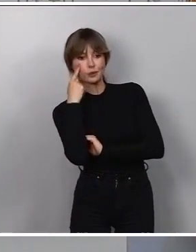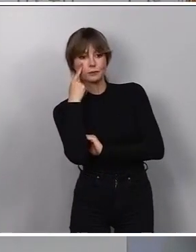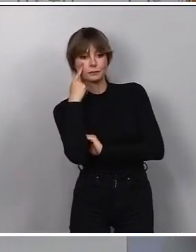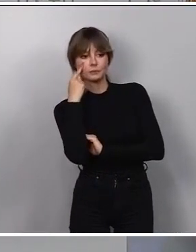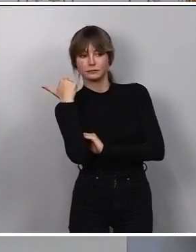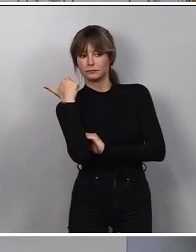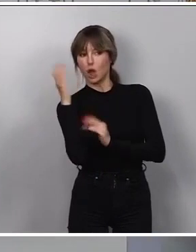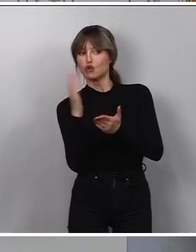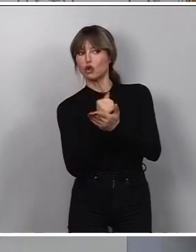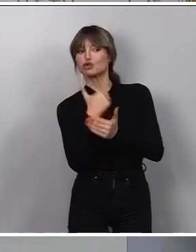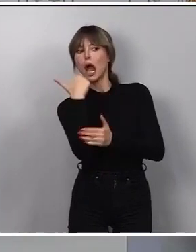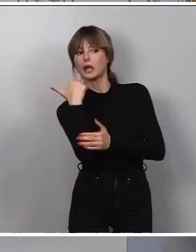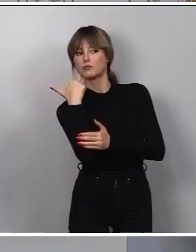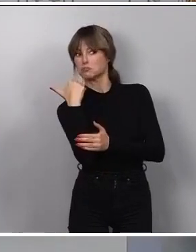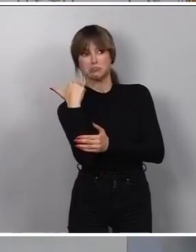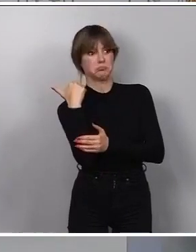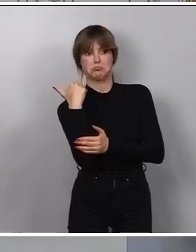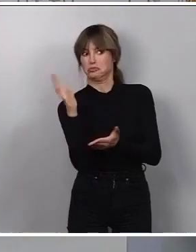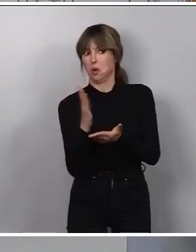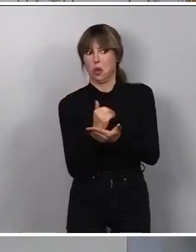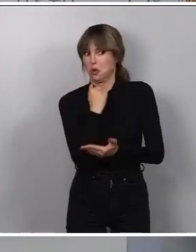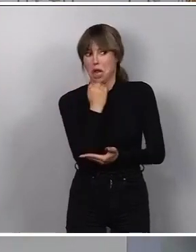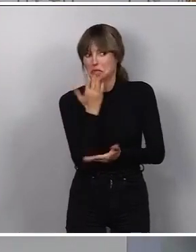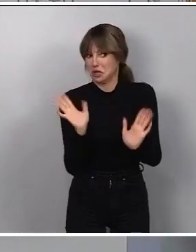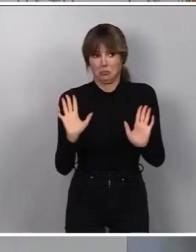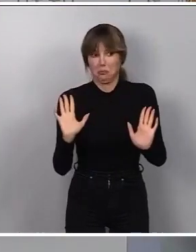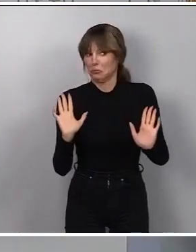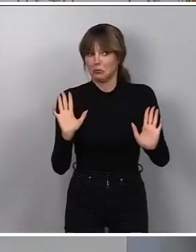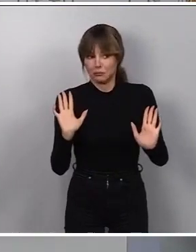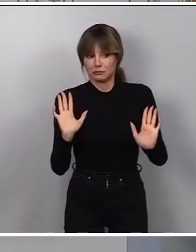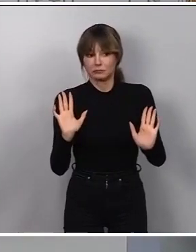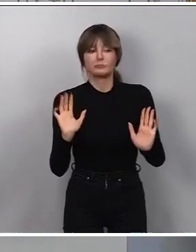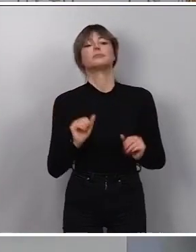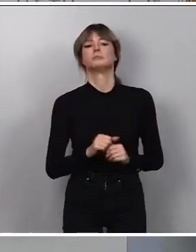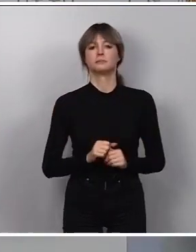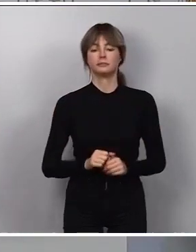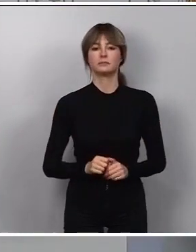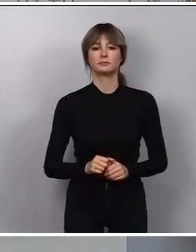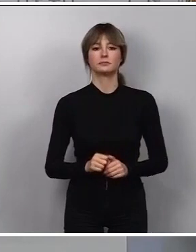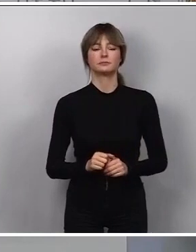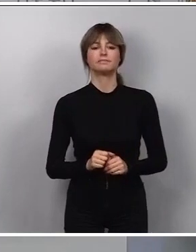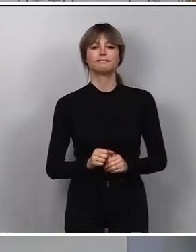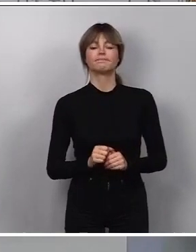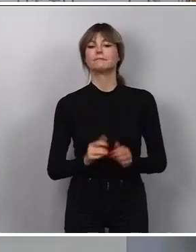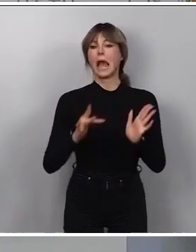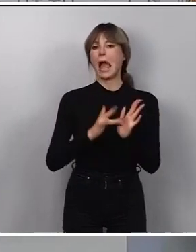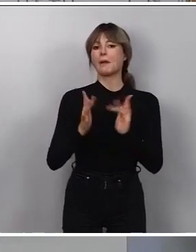de todos los que se incluyen, que son prácticamente todos. Y a partir de abril del año